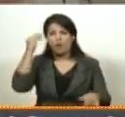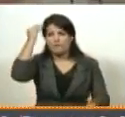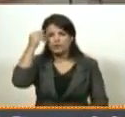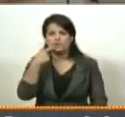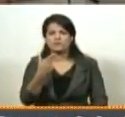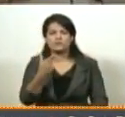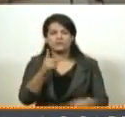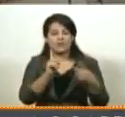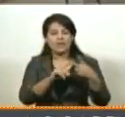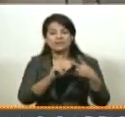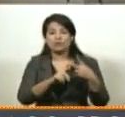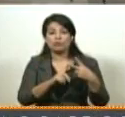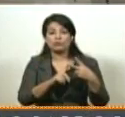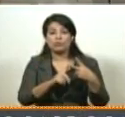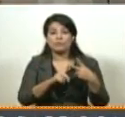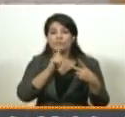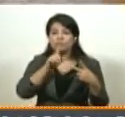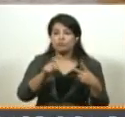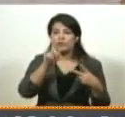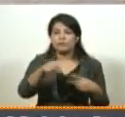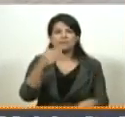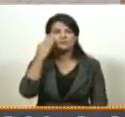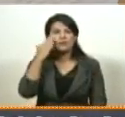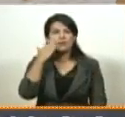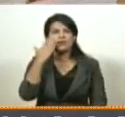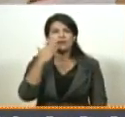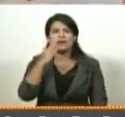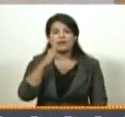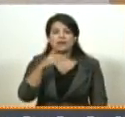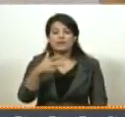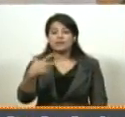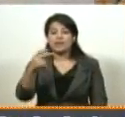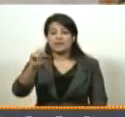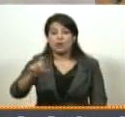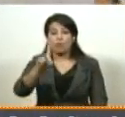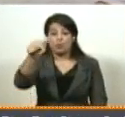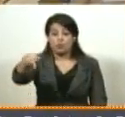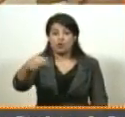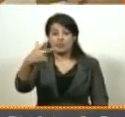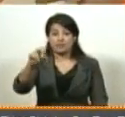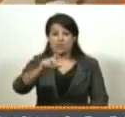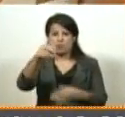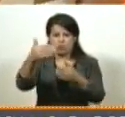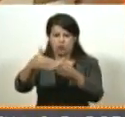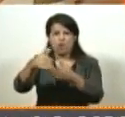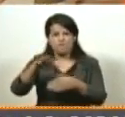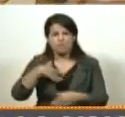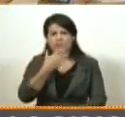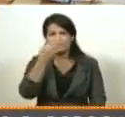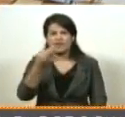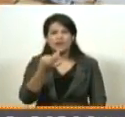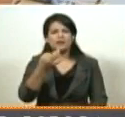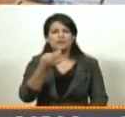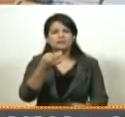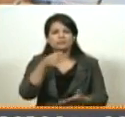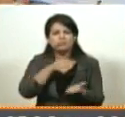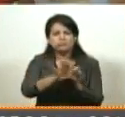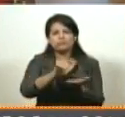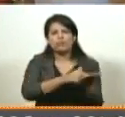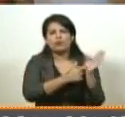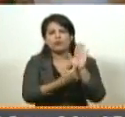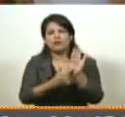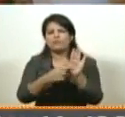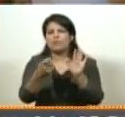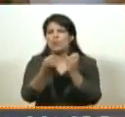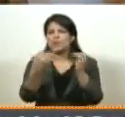haría? Y en segundo lugar, quería saber también si era pertinente para el 30 de julio si se va a hacer la publicación de resultados en cuanto a